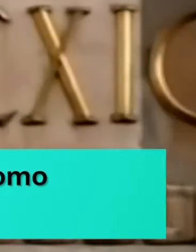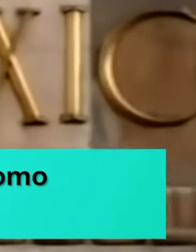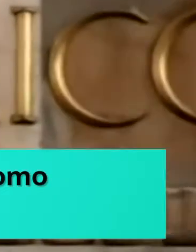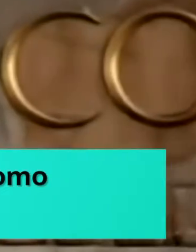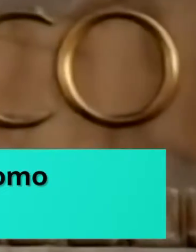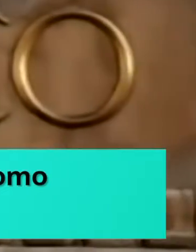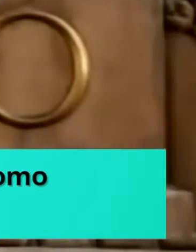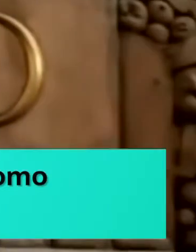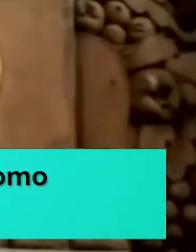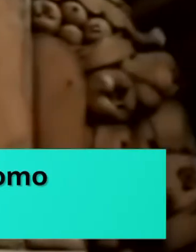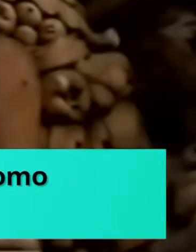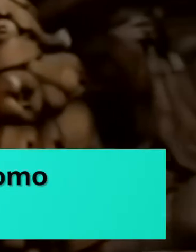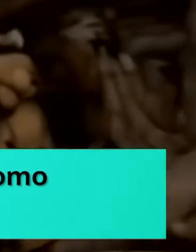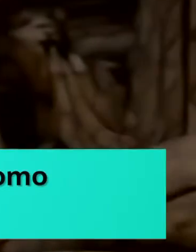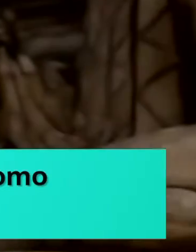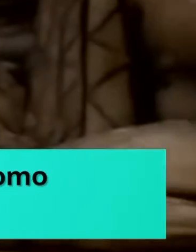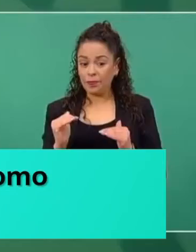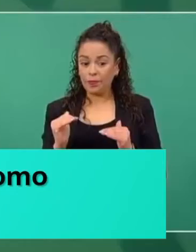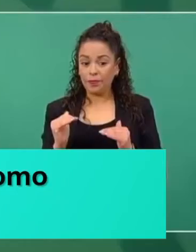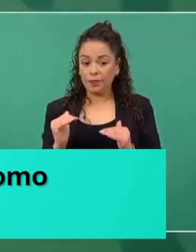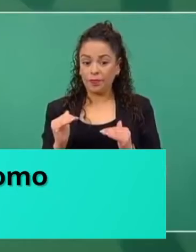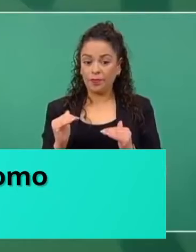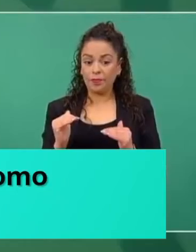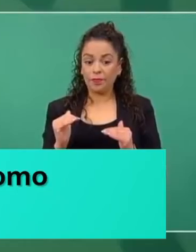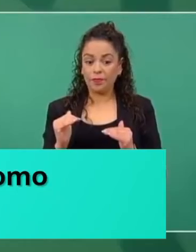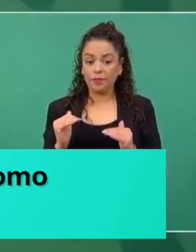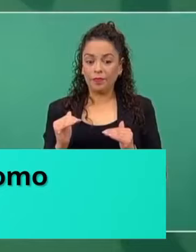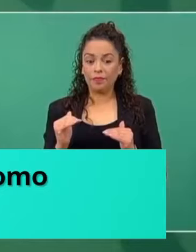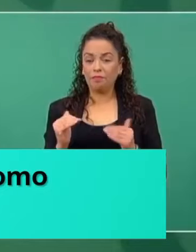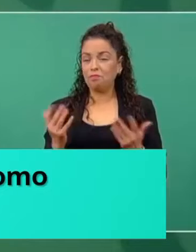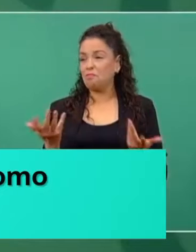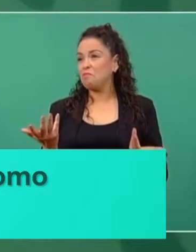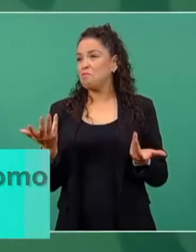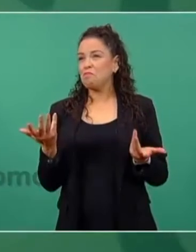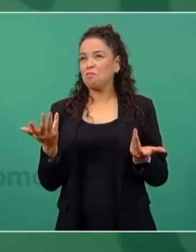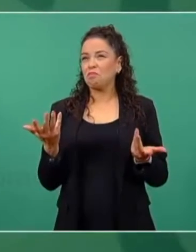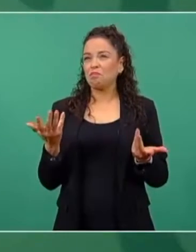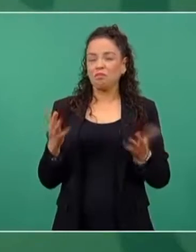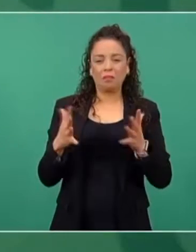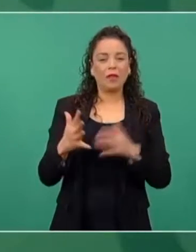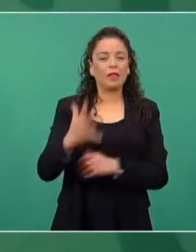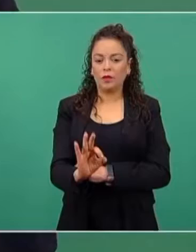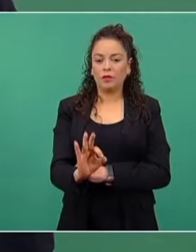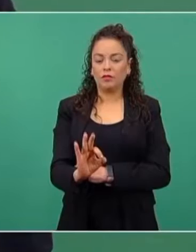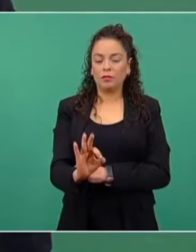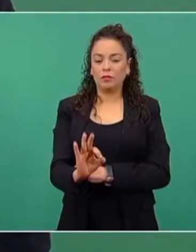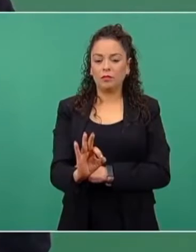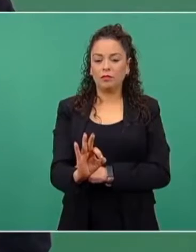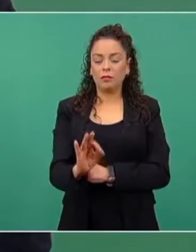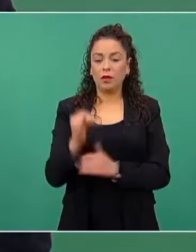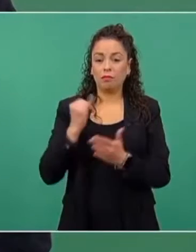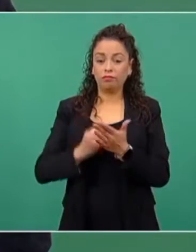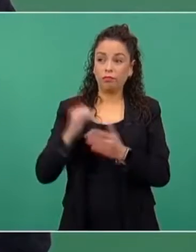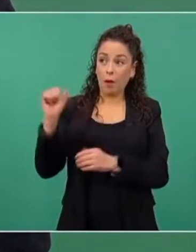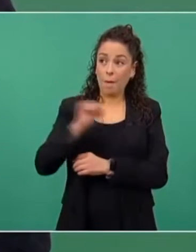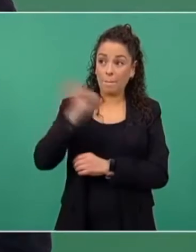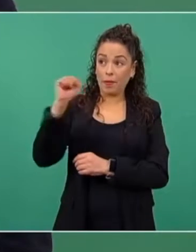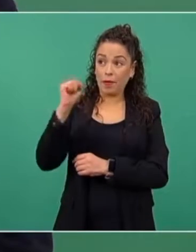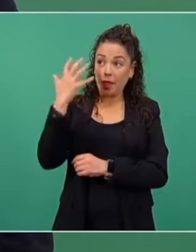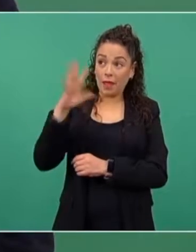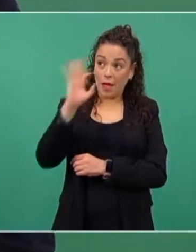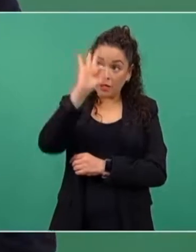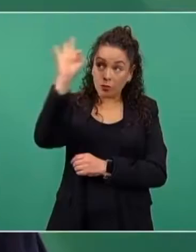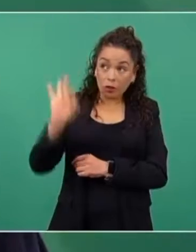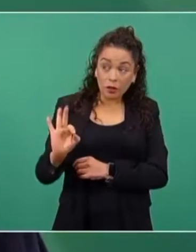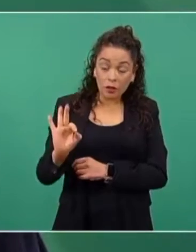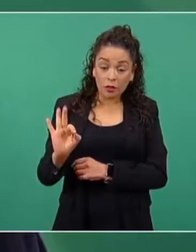en ocupar este cargo. El mandatario reconoció la gran responsabilidad que tendrá a partir del próximo año, pero no dudará de